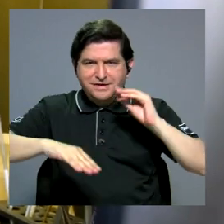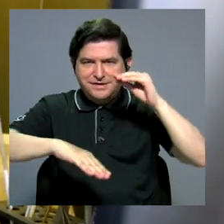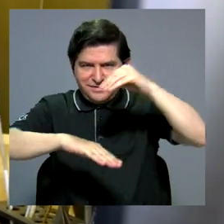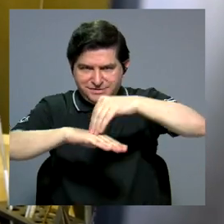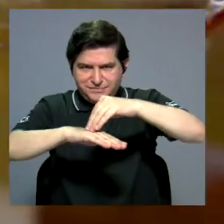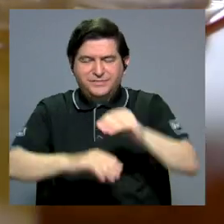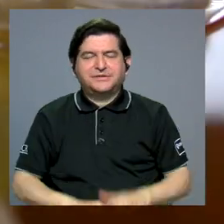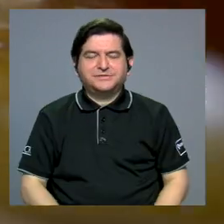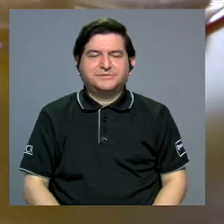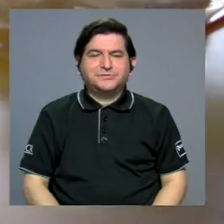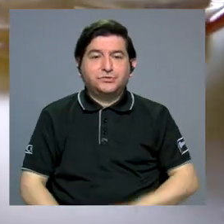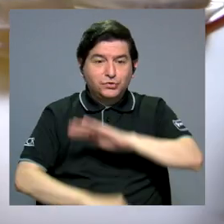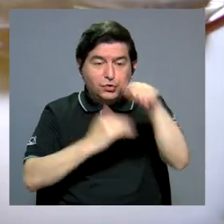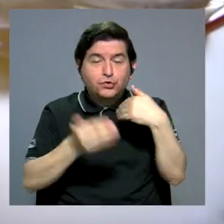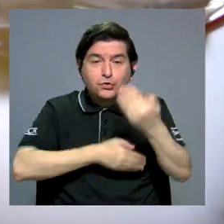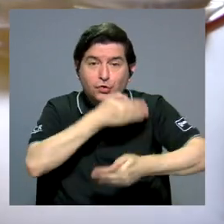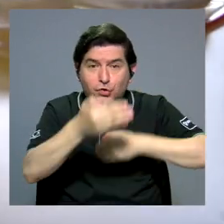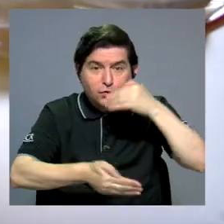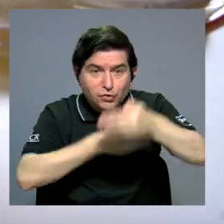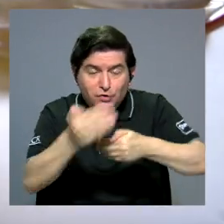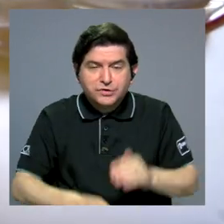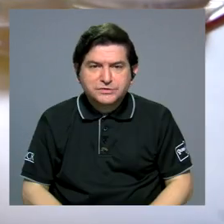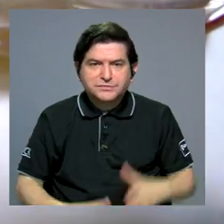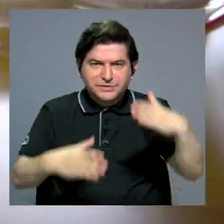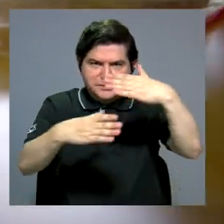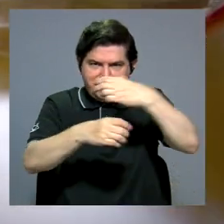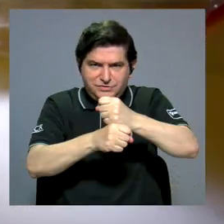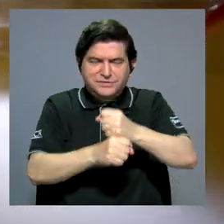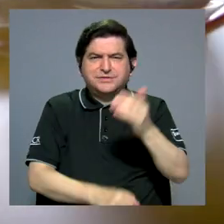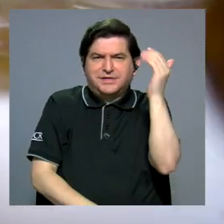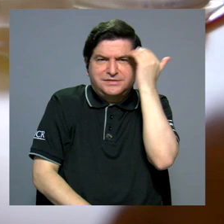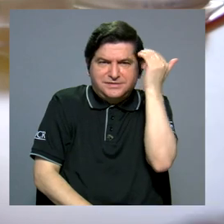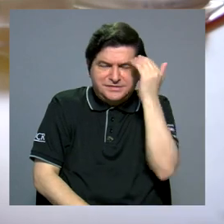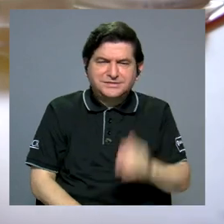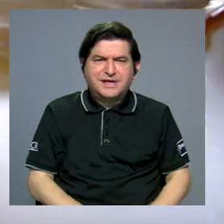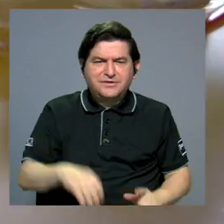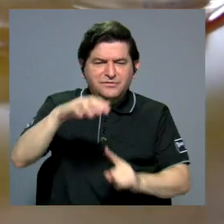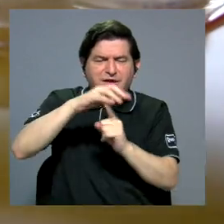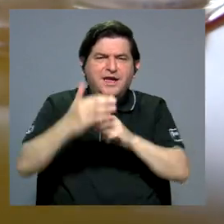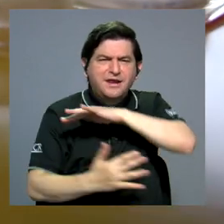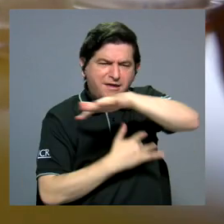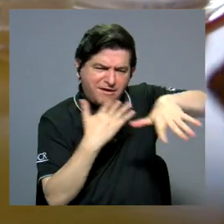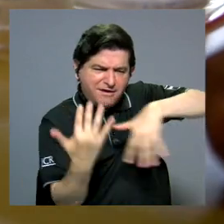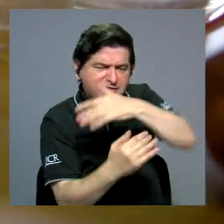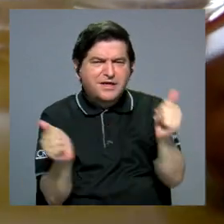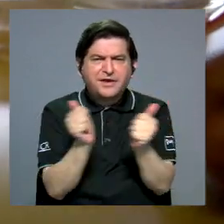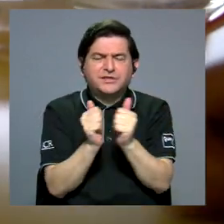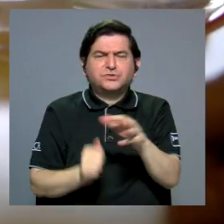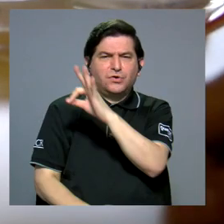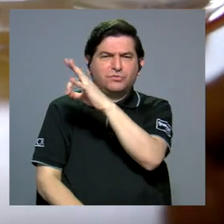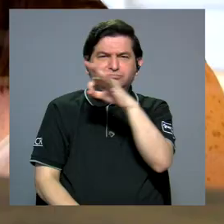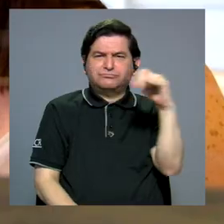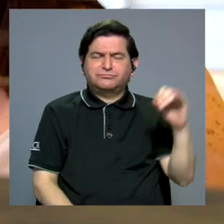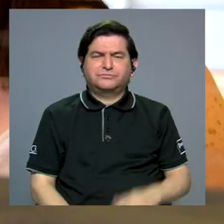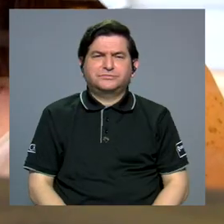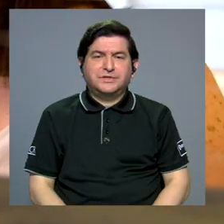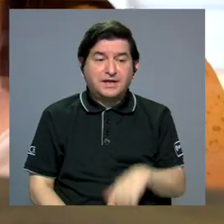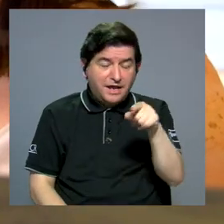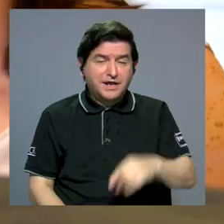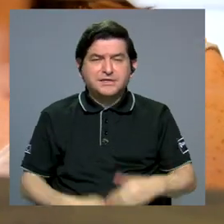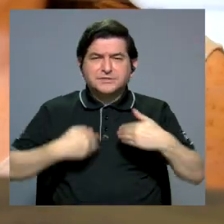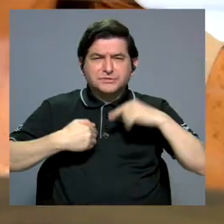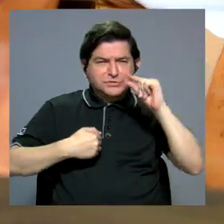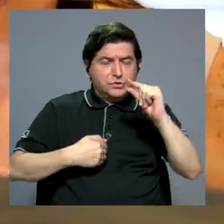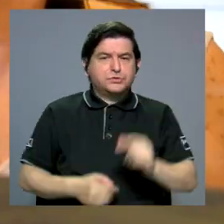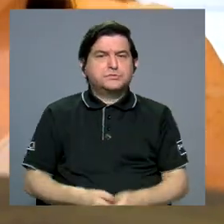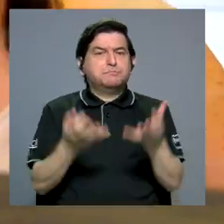esas dos opciones. Todo este proceso se realiza para conocer los hongos que interactúan con las abejas, insectos que